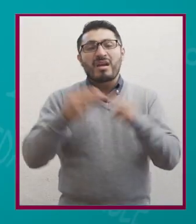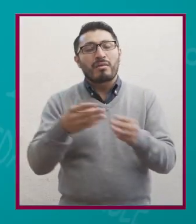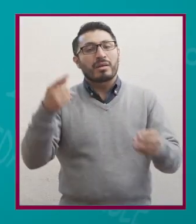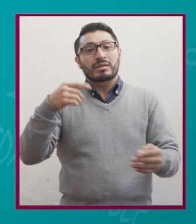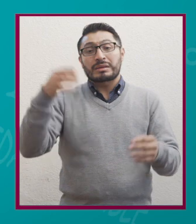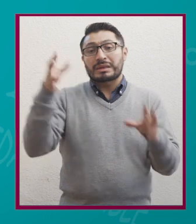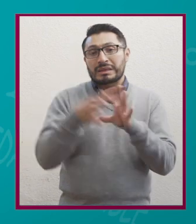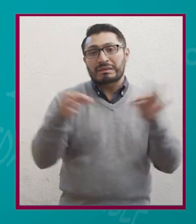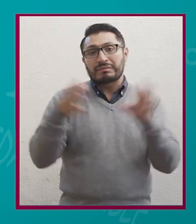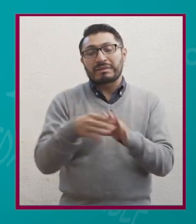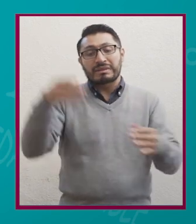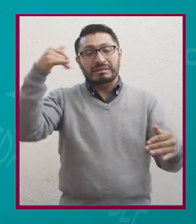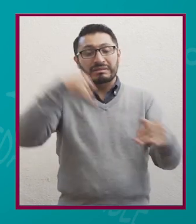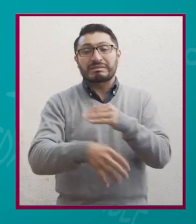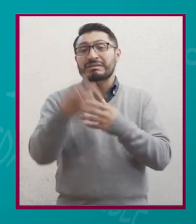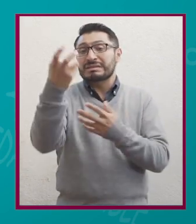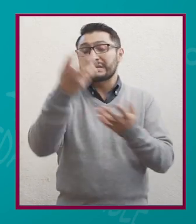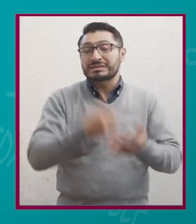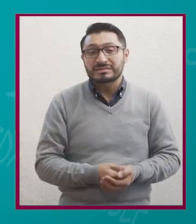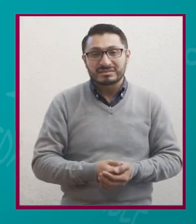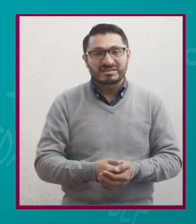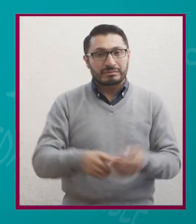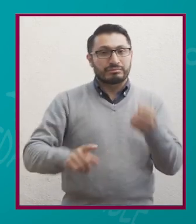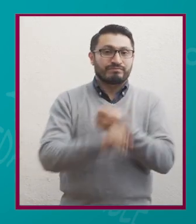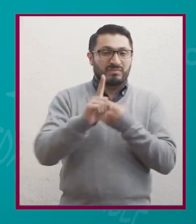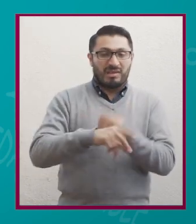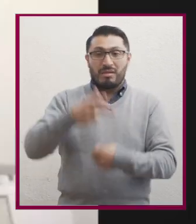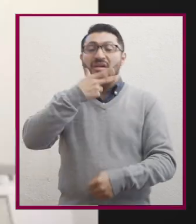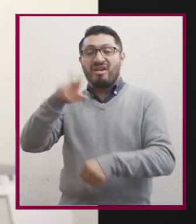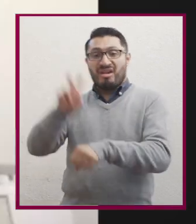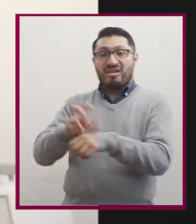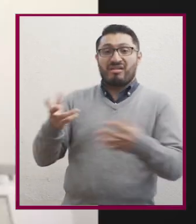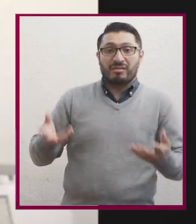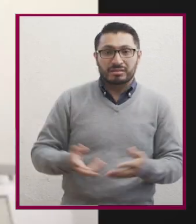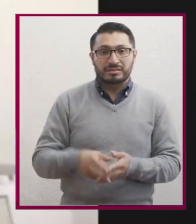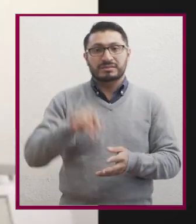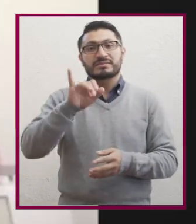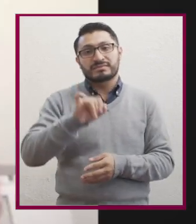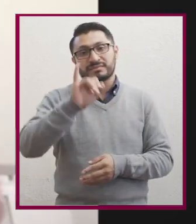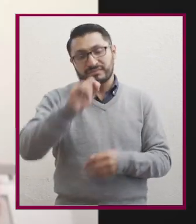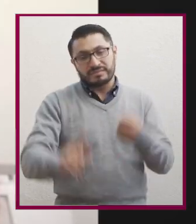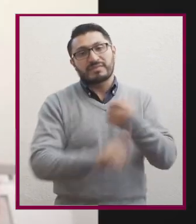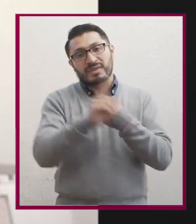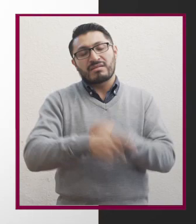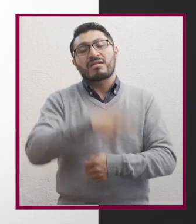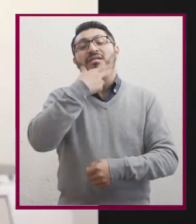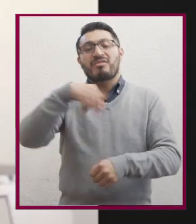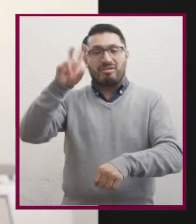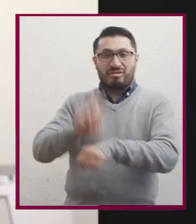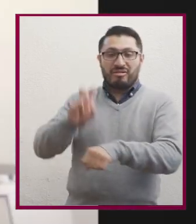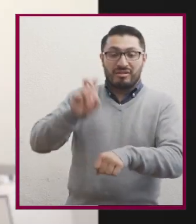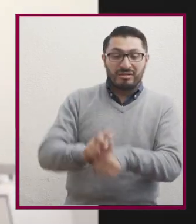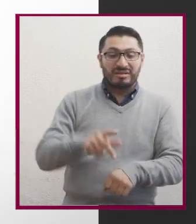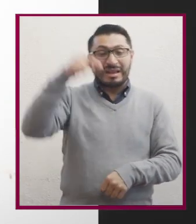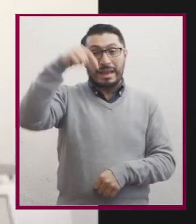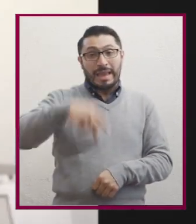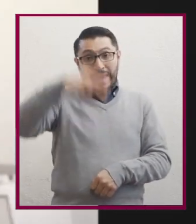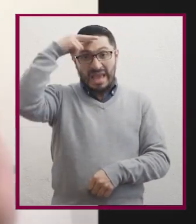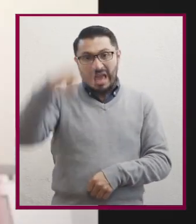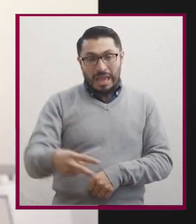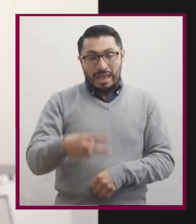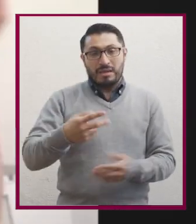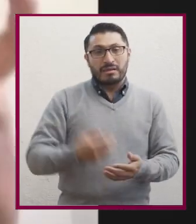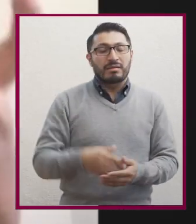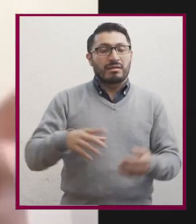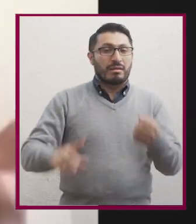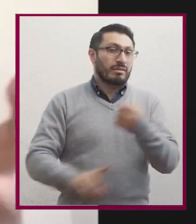que explican los feminicidios? ¿Es un problema de machismo? Por supuesto es un problema de machismo y en México no solo